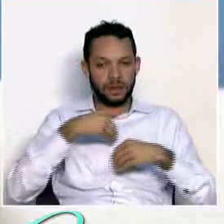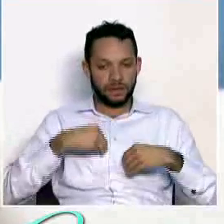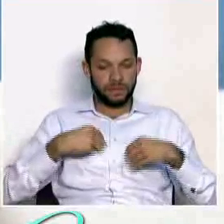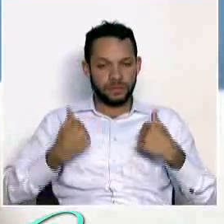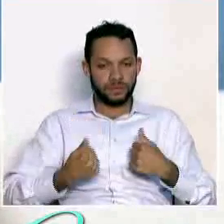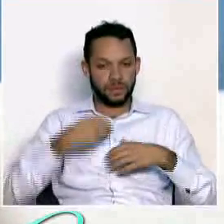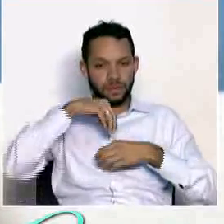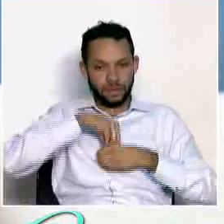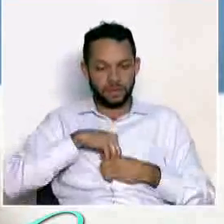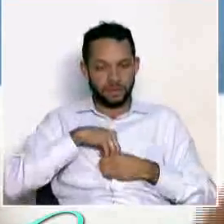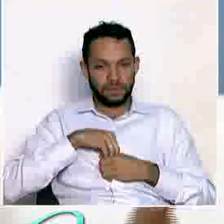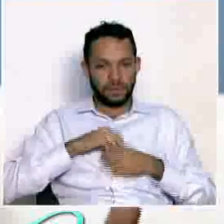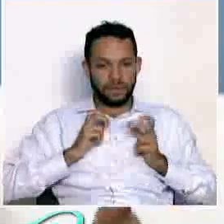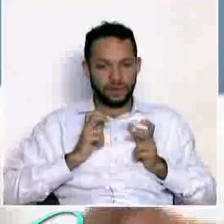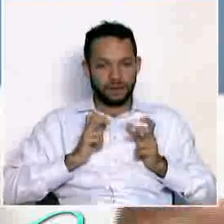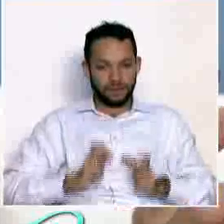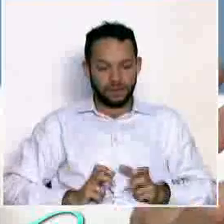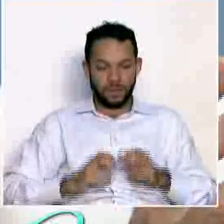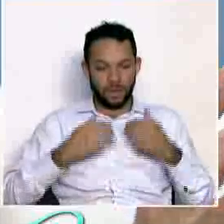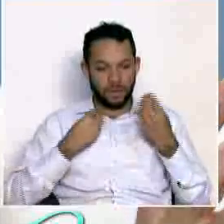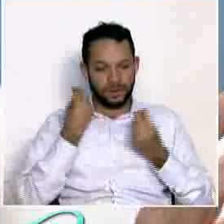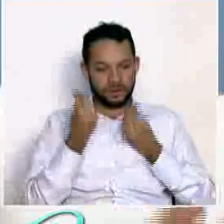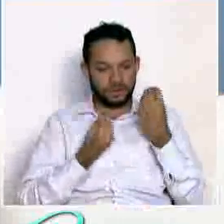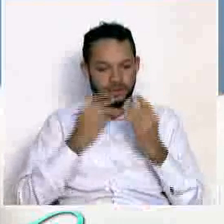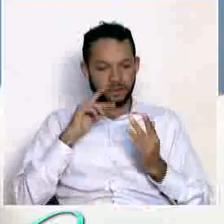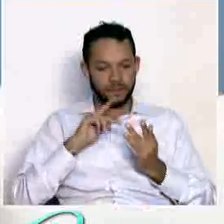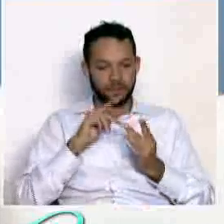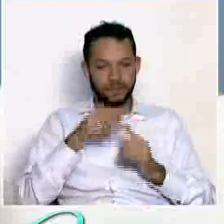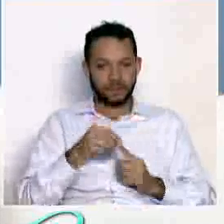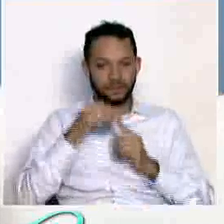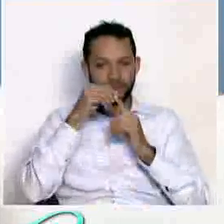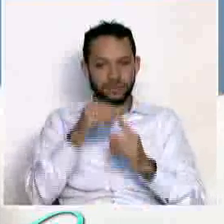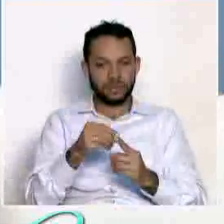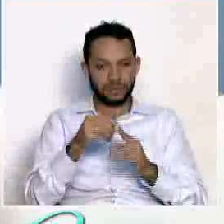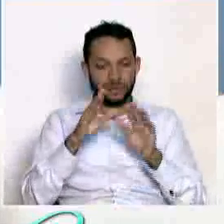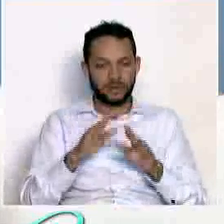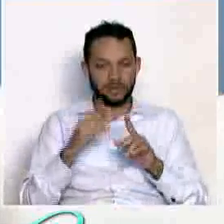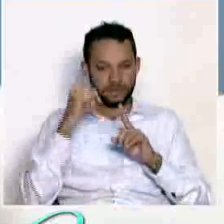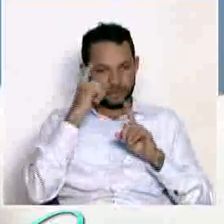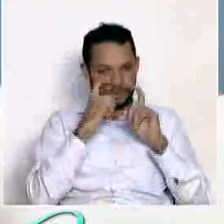desde el alma. Dar a conocer esa especialidad médica tan grande que se llama la